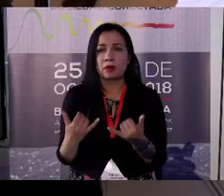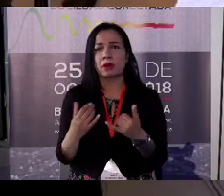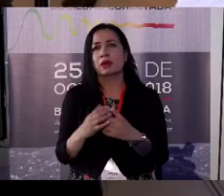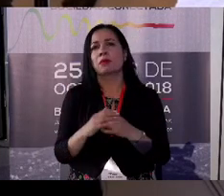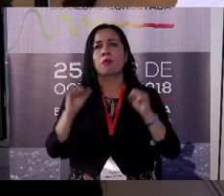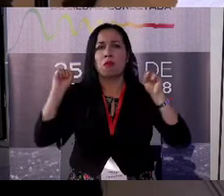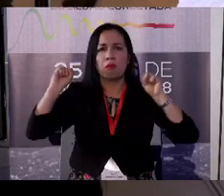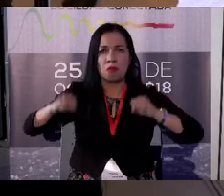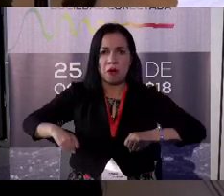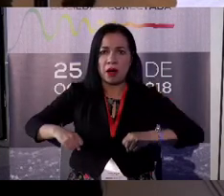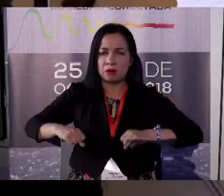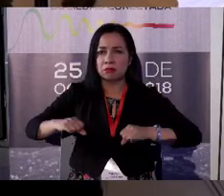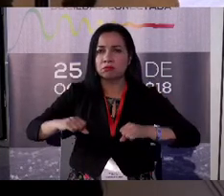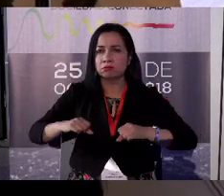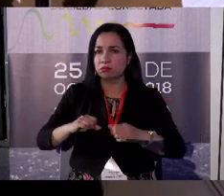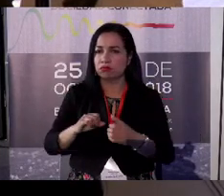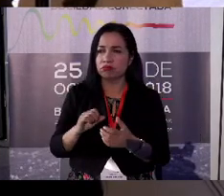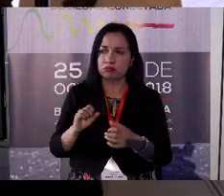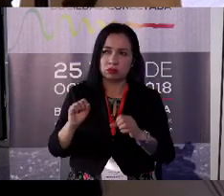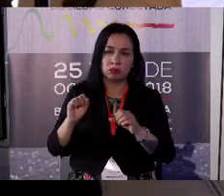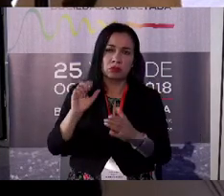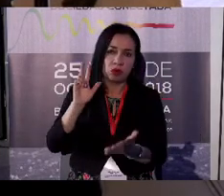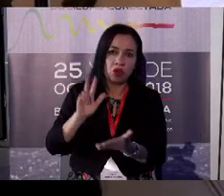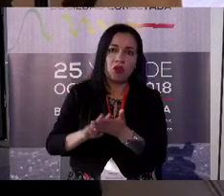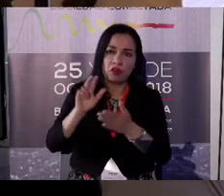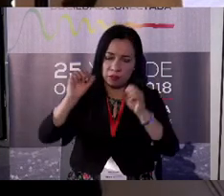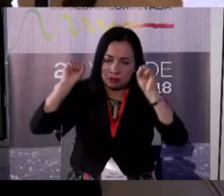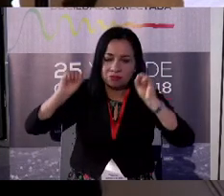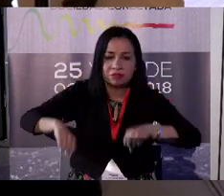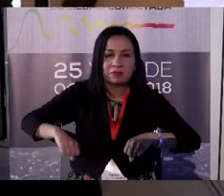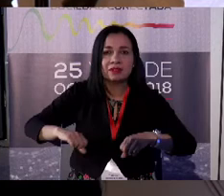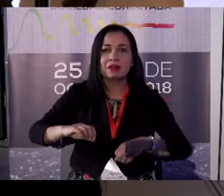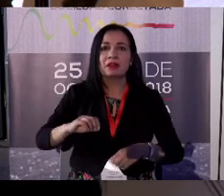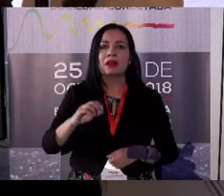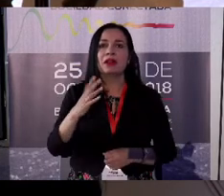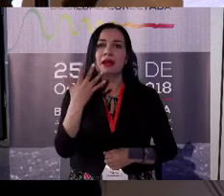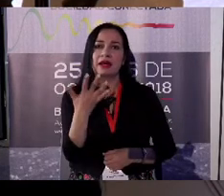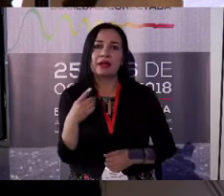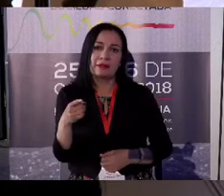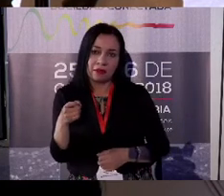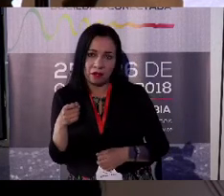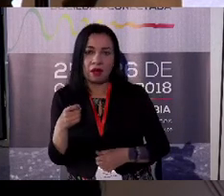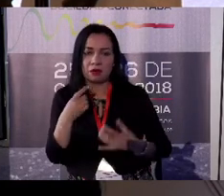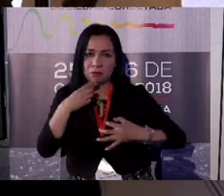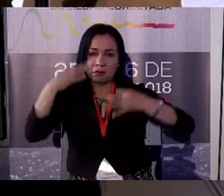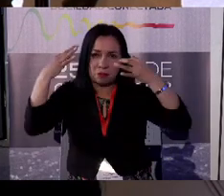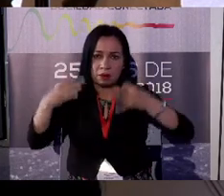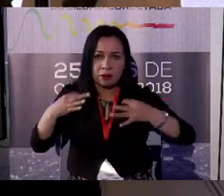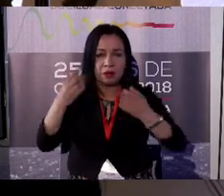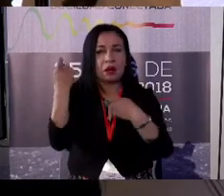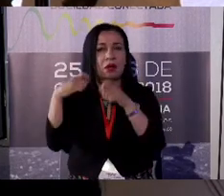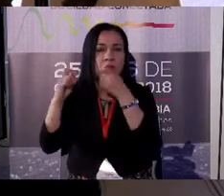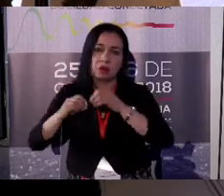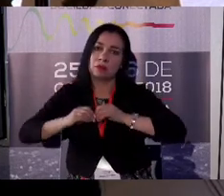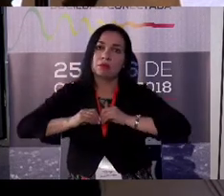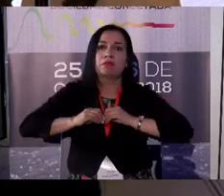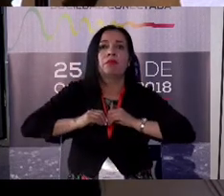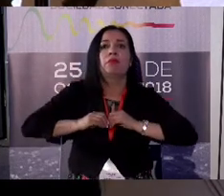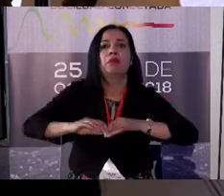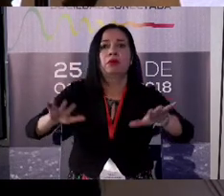podemos confirmar con una gran satisfacción que quinta generación ya está en una realidad comercial. Ya fue lanzado